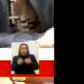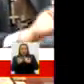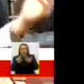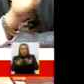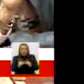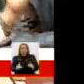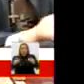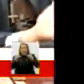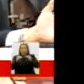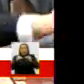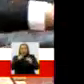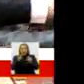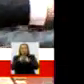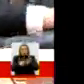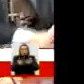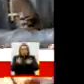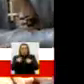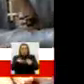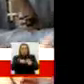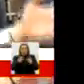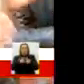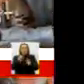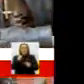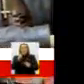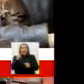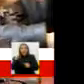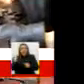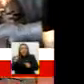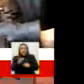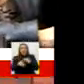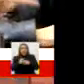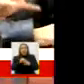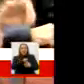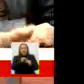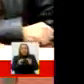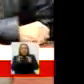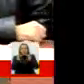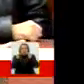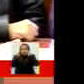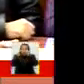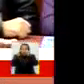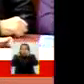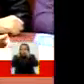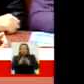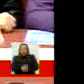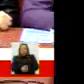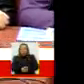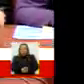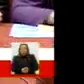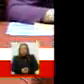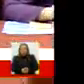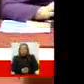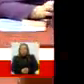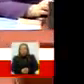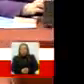parte de arriba están los parlamentarios como nuestra congresista Sassieta y todos los órganos que componen la organización parlamentaria. Vamos a la